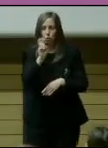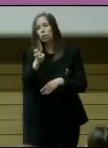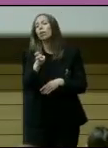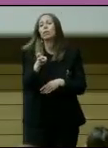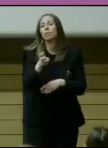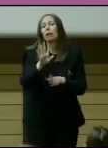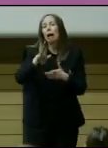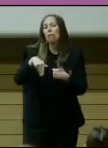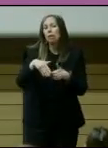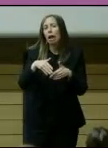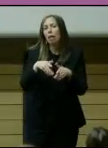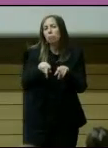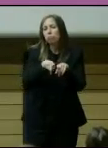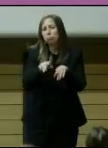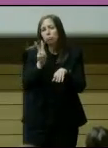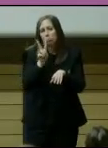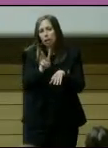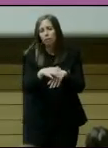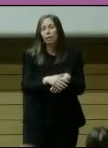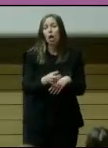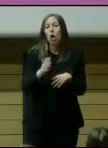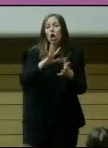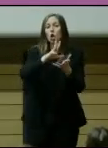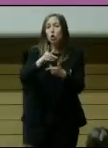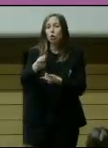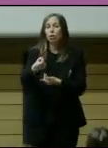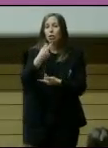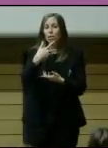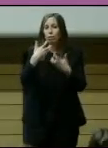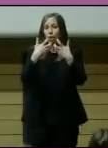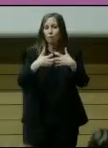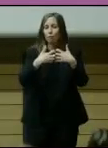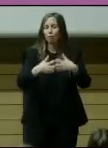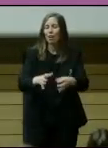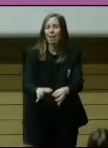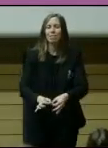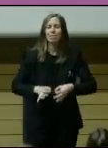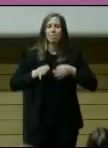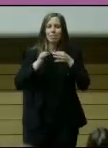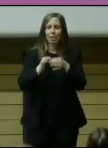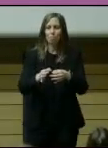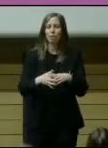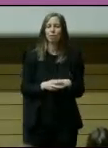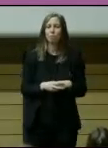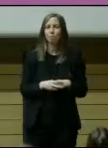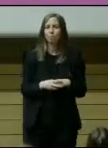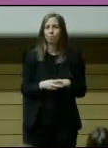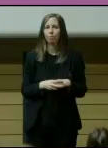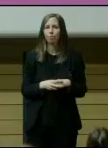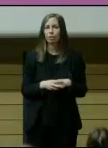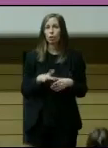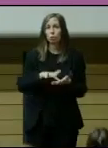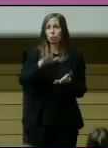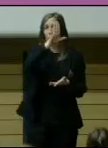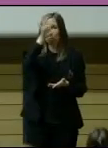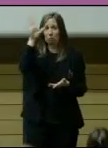miedo. Y eso también es muy importante, las noticias de drogas funcionan siempre, o sea, de fentanilo, de lo que sea. Y por eso en verano,